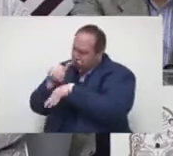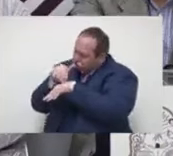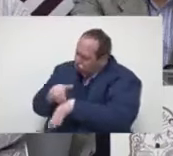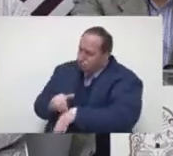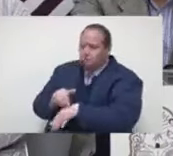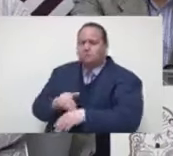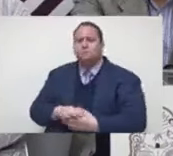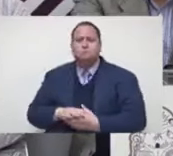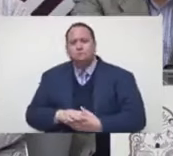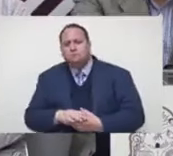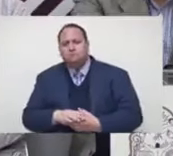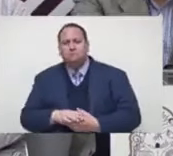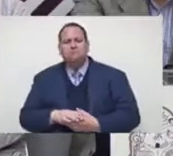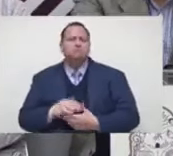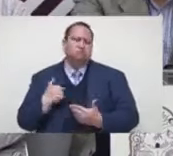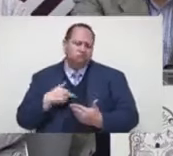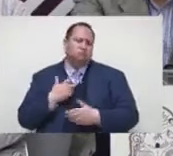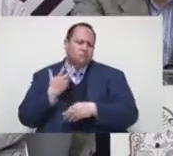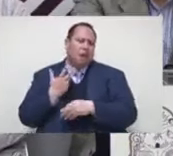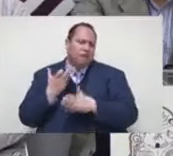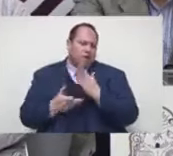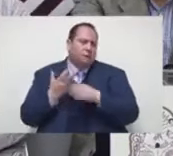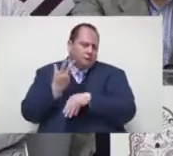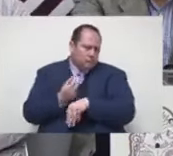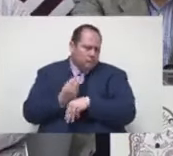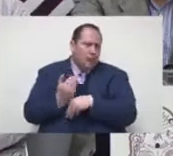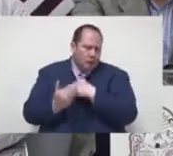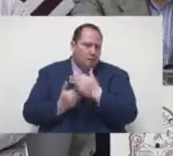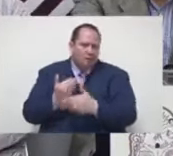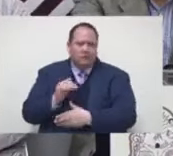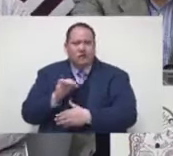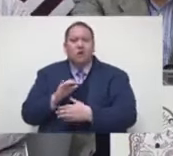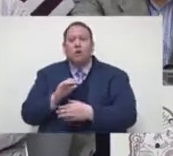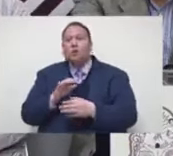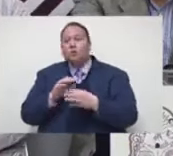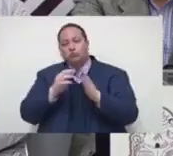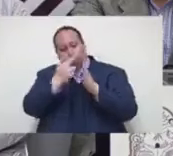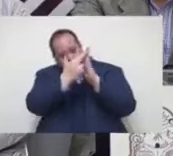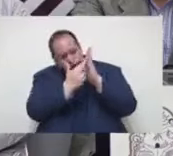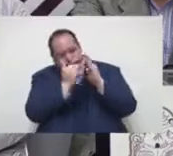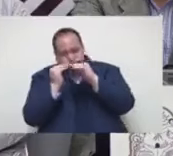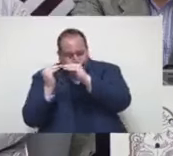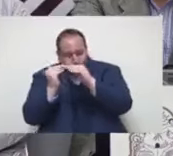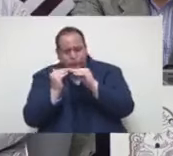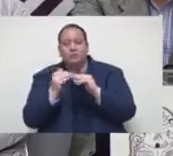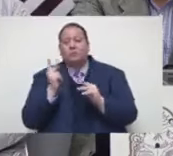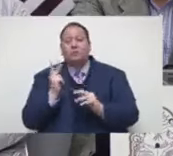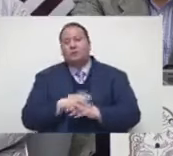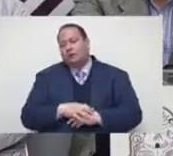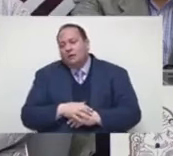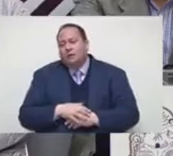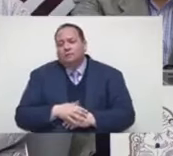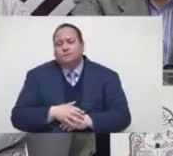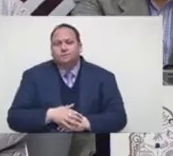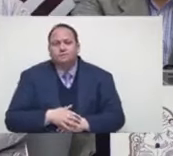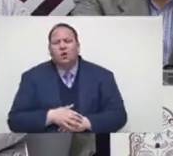en un constante mejoramiento, sí, y unificación de protocolos precisamente conocedor de